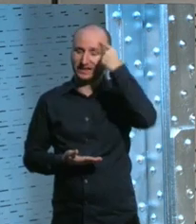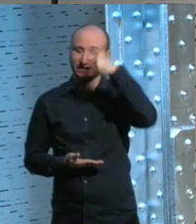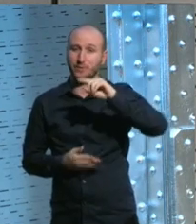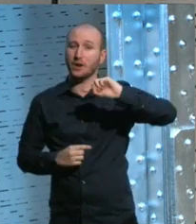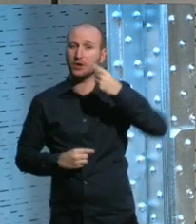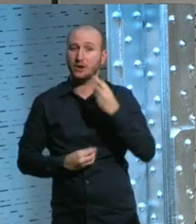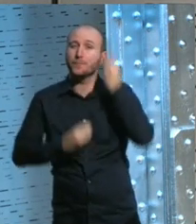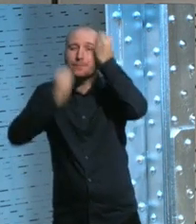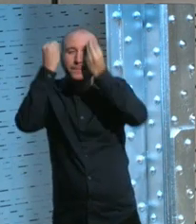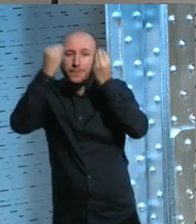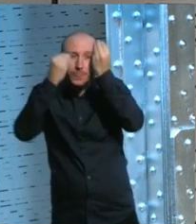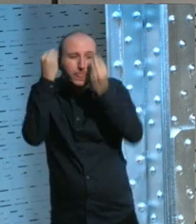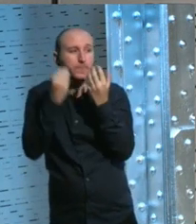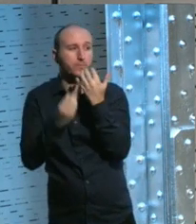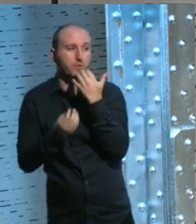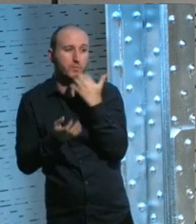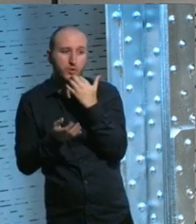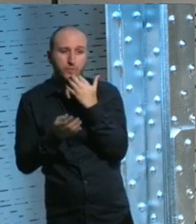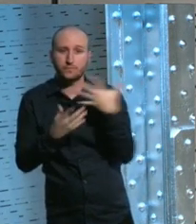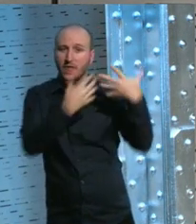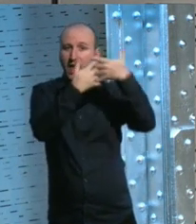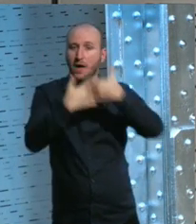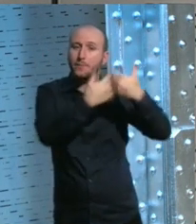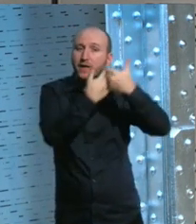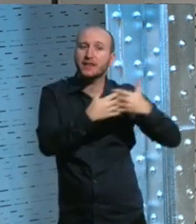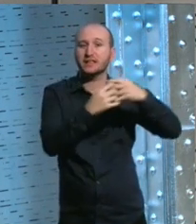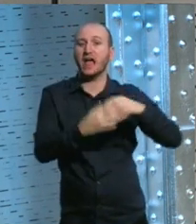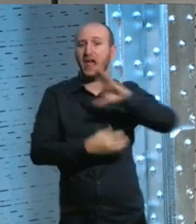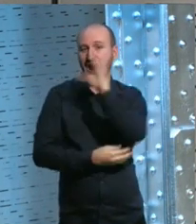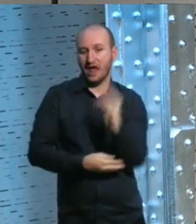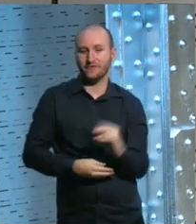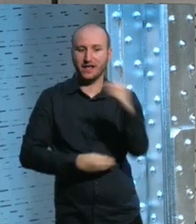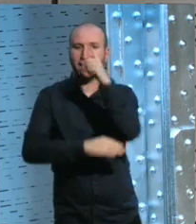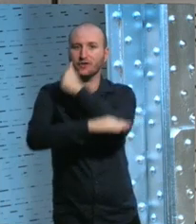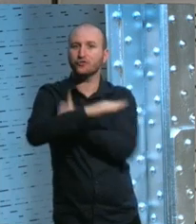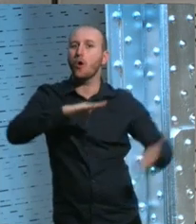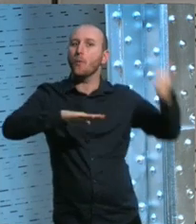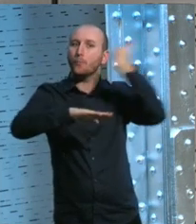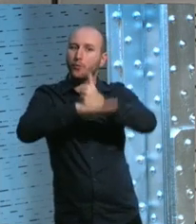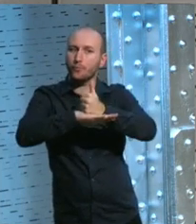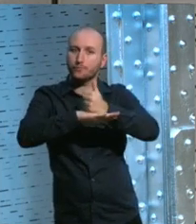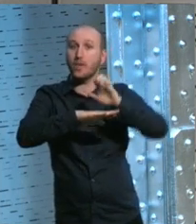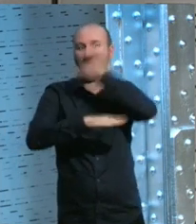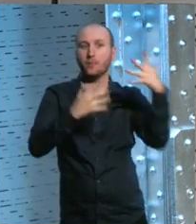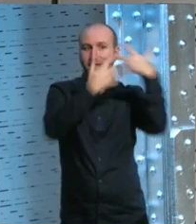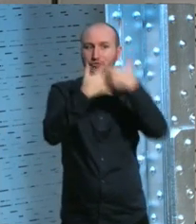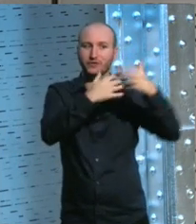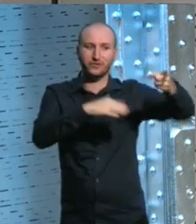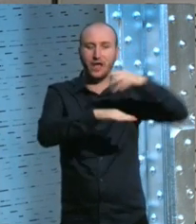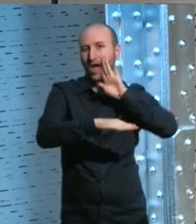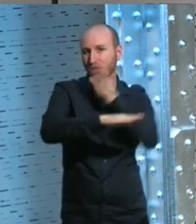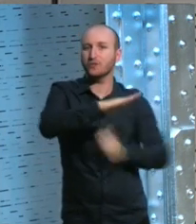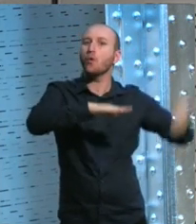cierta manera Asia, América Latina y África están adelante de Europa y de Estados Unidos. ¿Por qué? Porque